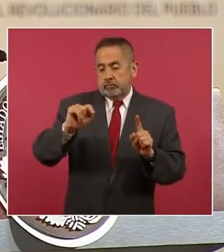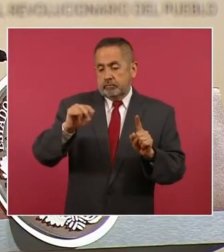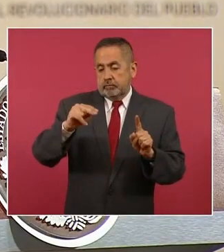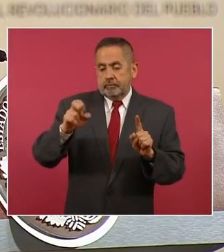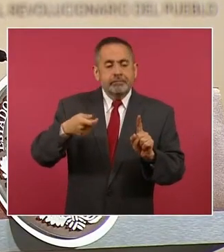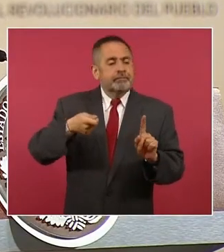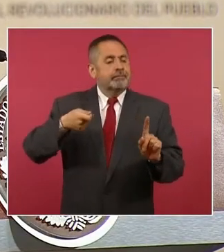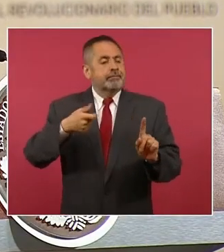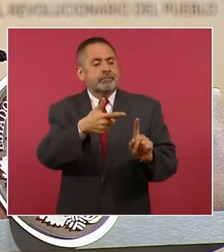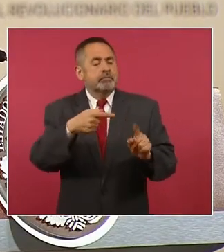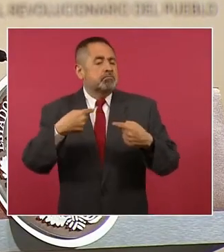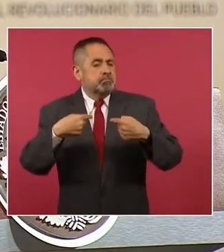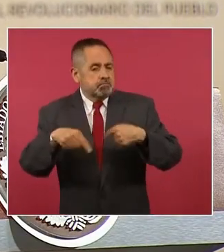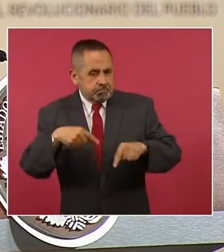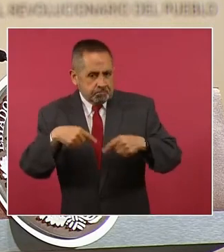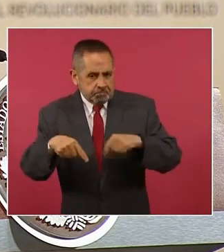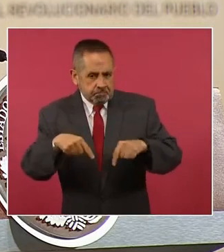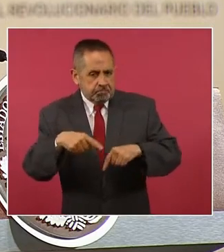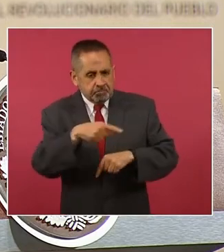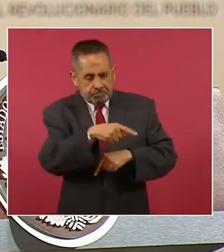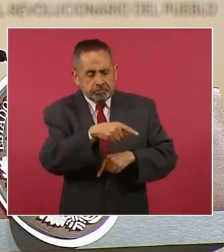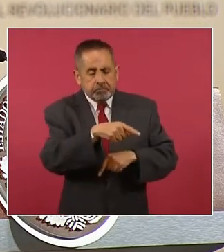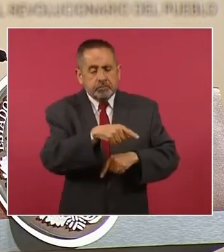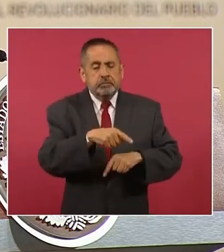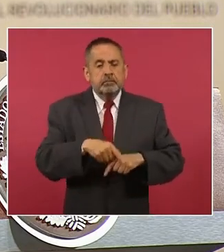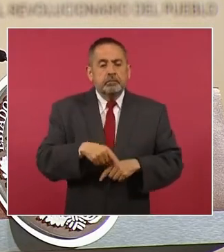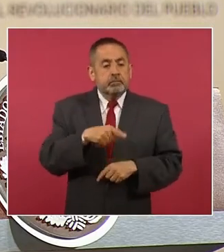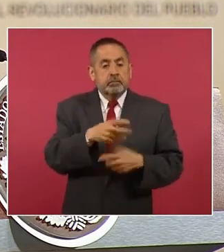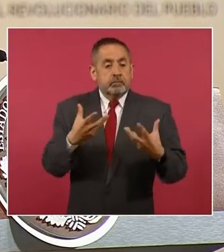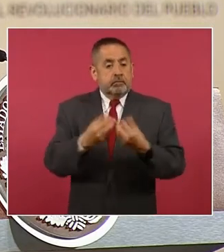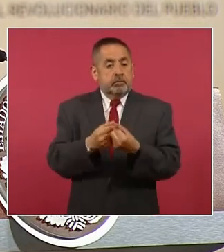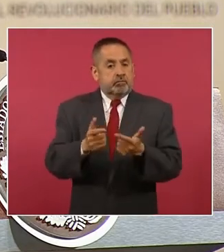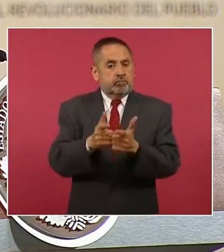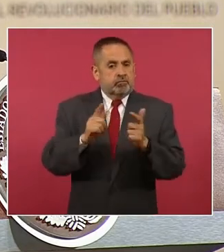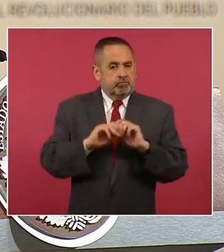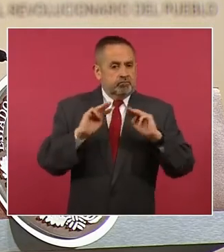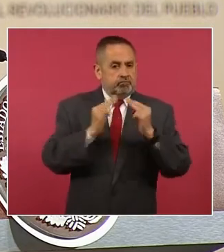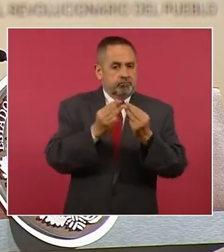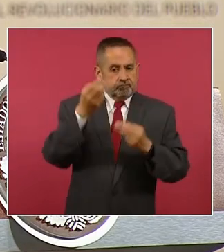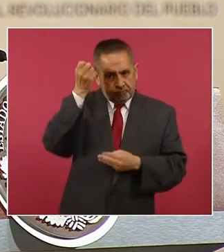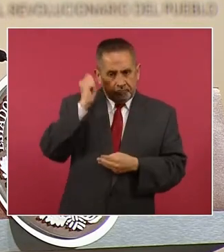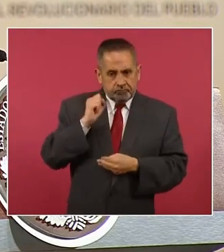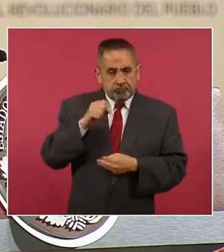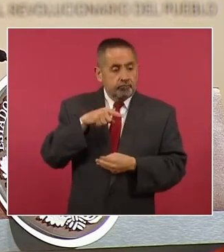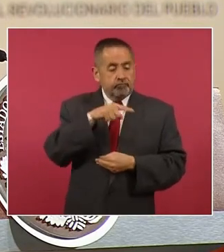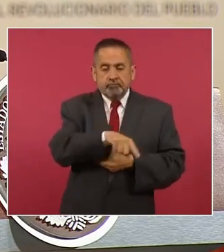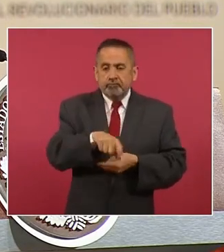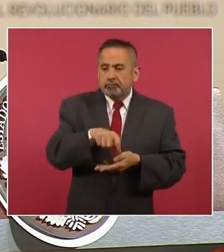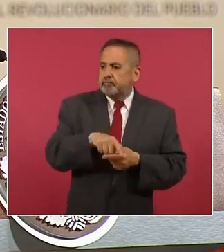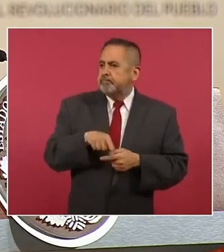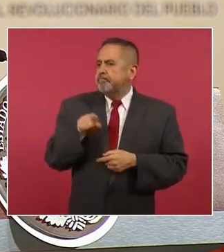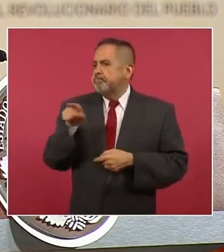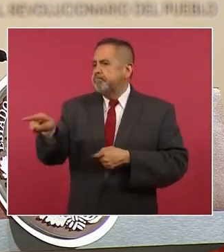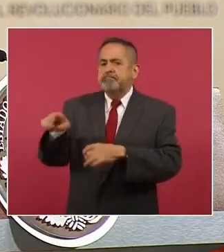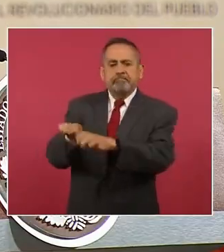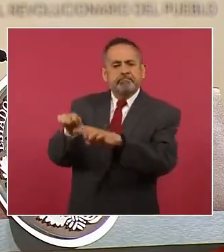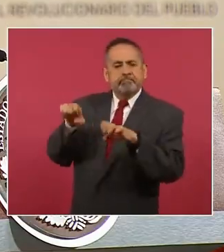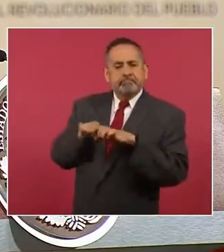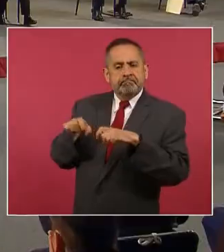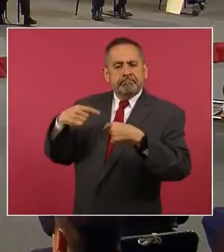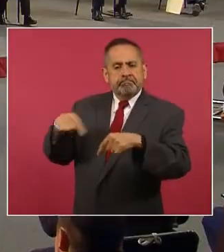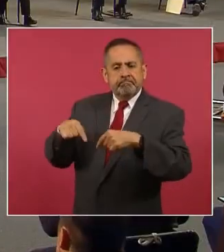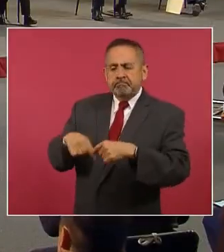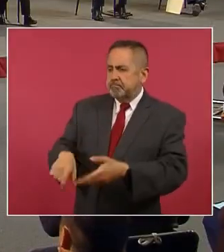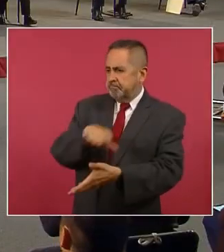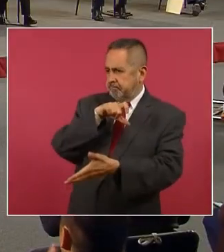futbolista, cuya principal tarea en el cártel de Sinaloa pues fueron comprar equipos de fútbol